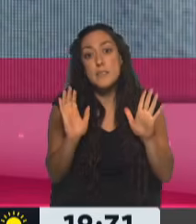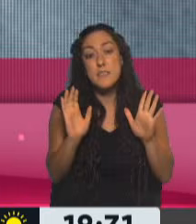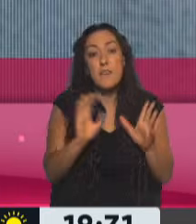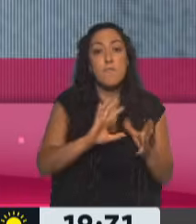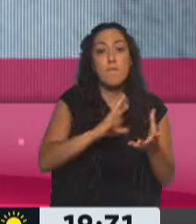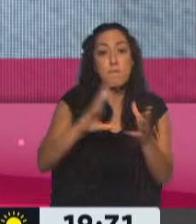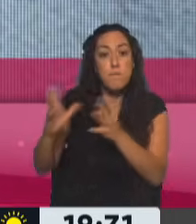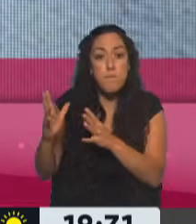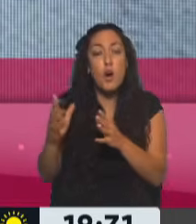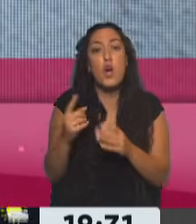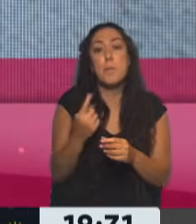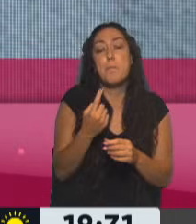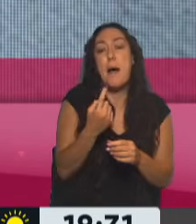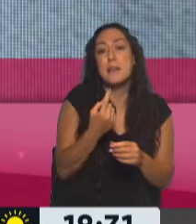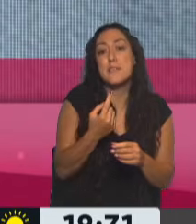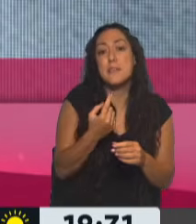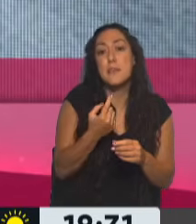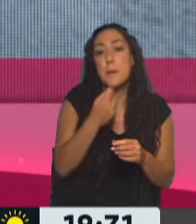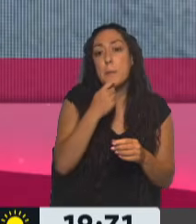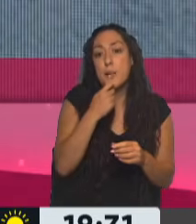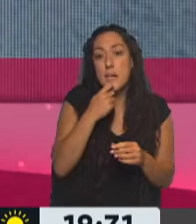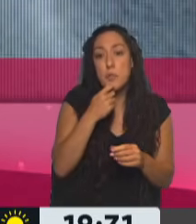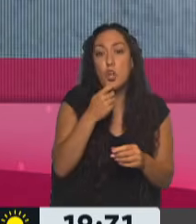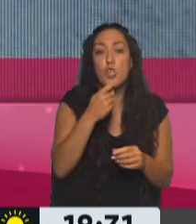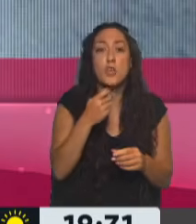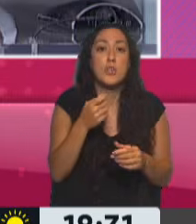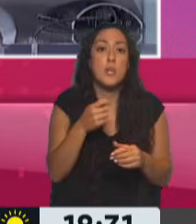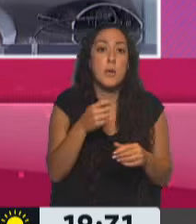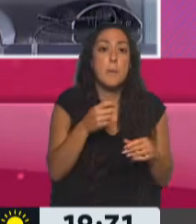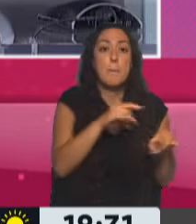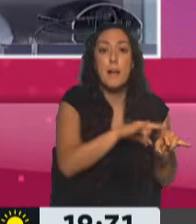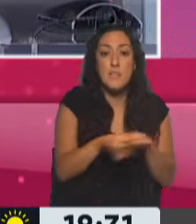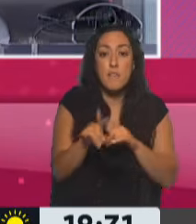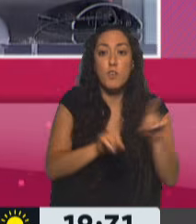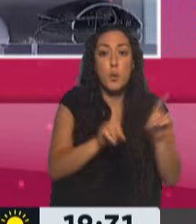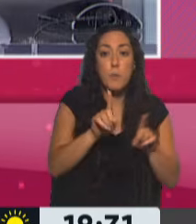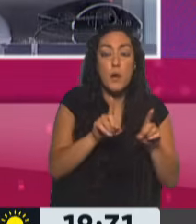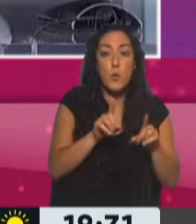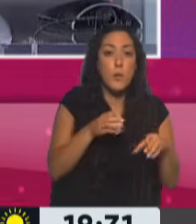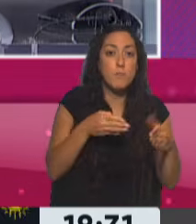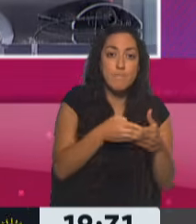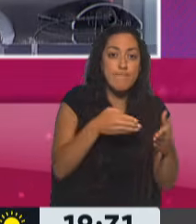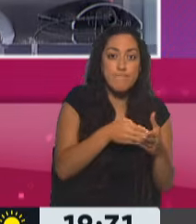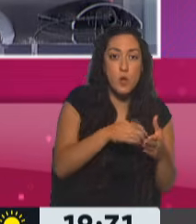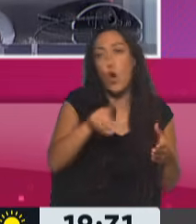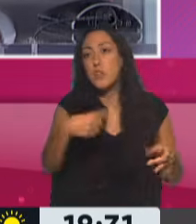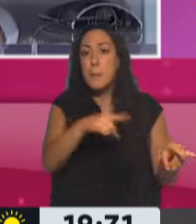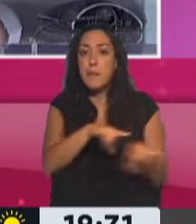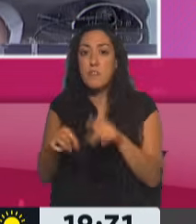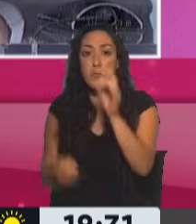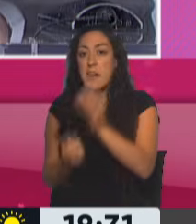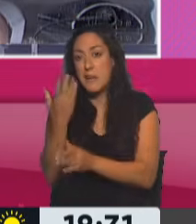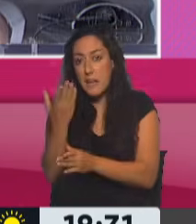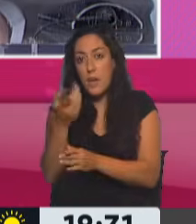múltiples formas. Una primera forma es que si me impiden el acceso a determinadas plataformas, se cree otra plataforma